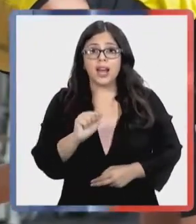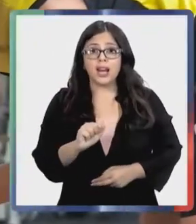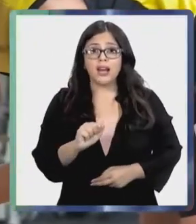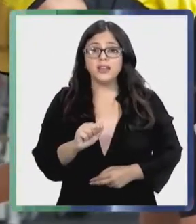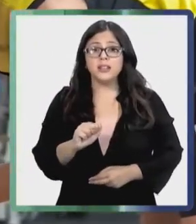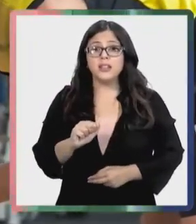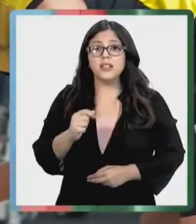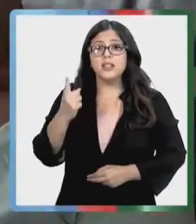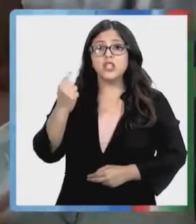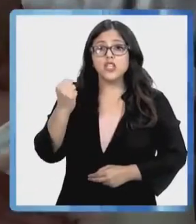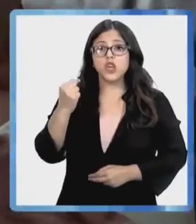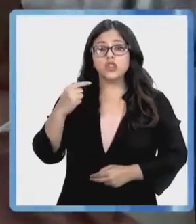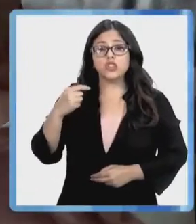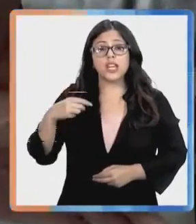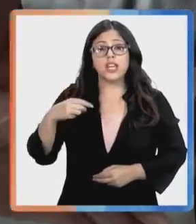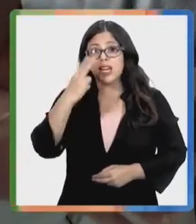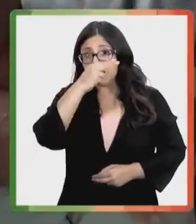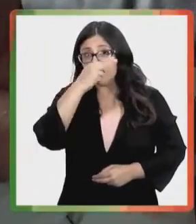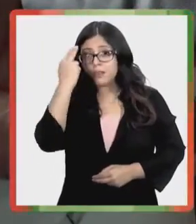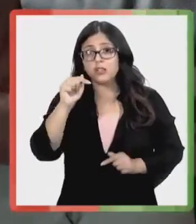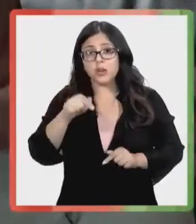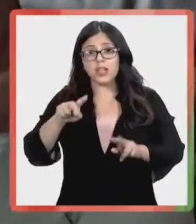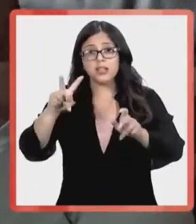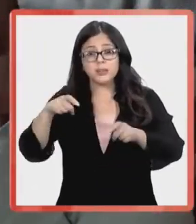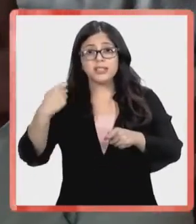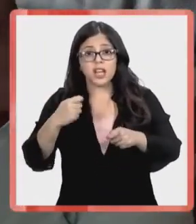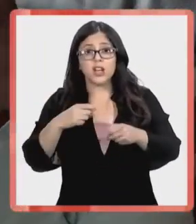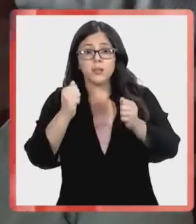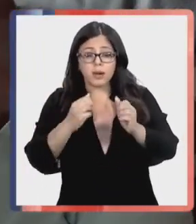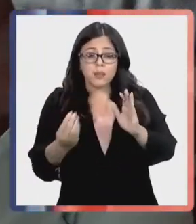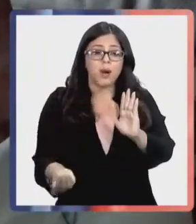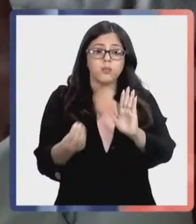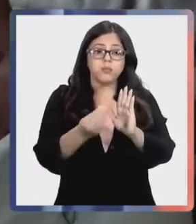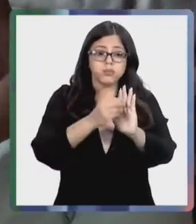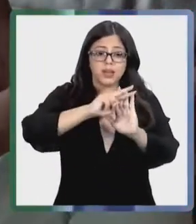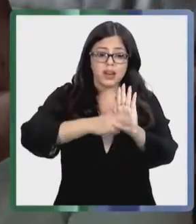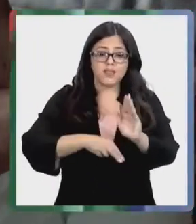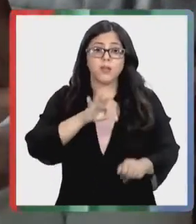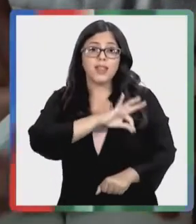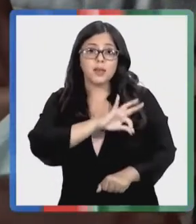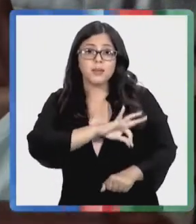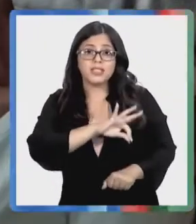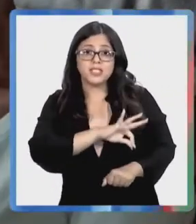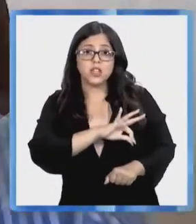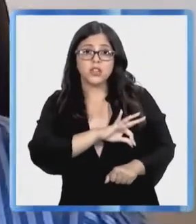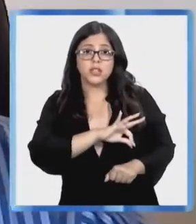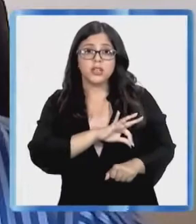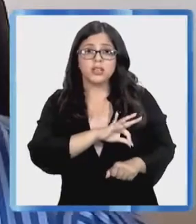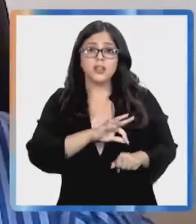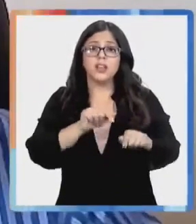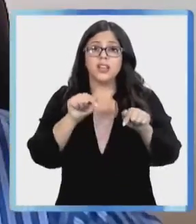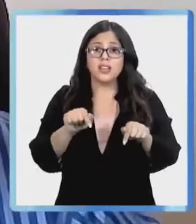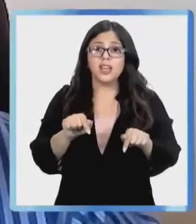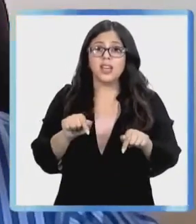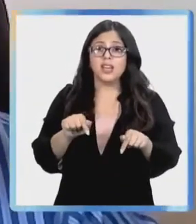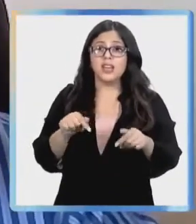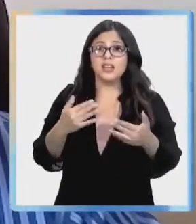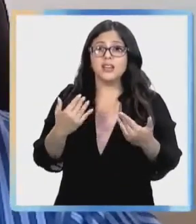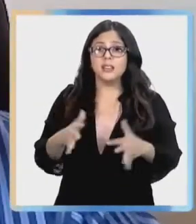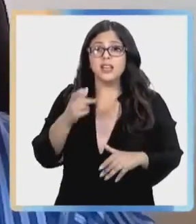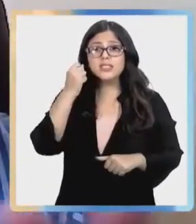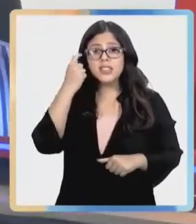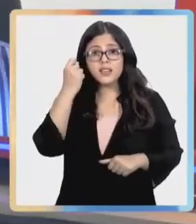11 de marzo en el Senado, que pudiéramos incorporar en la reforma de pensiones, que ya usted sabe, está en el Congreso, lleva 2 o 3 meses,